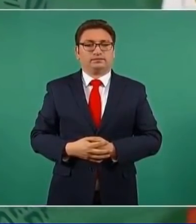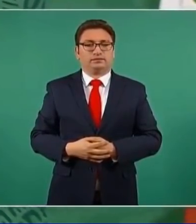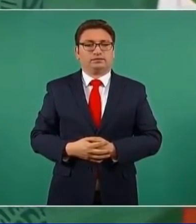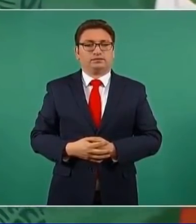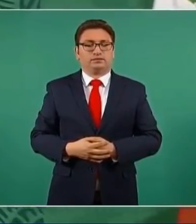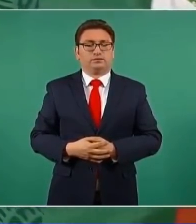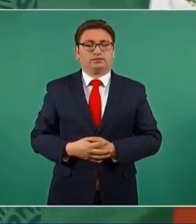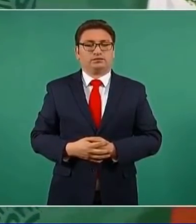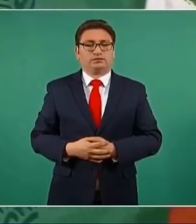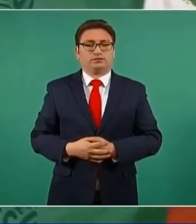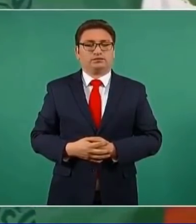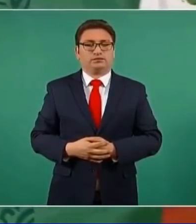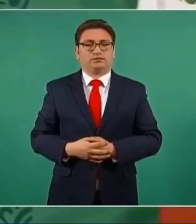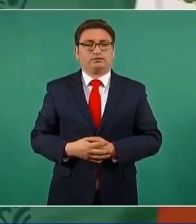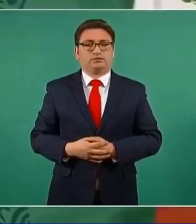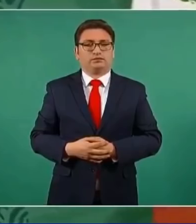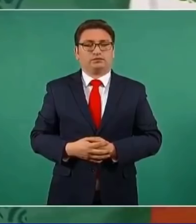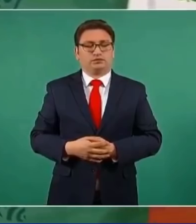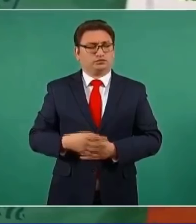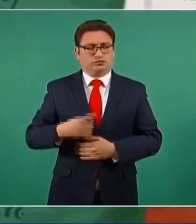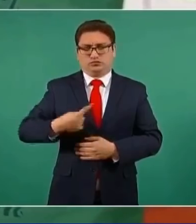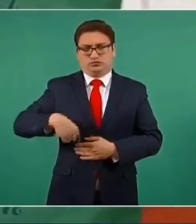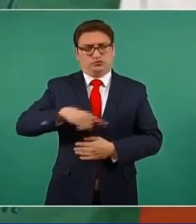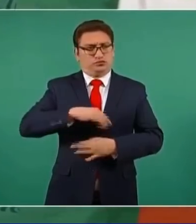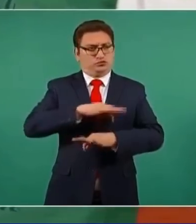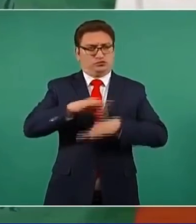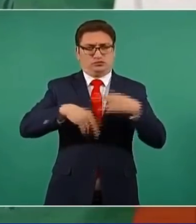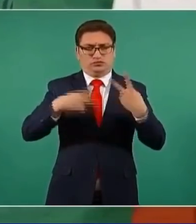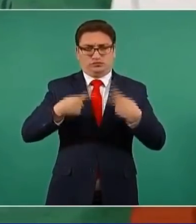Como ciudadanos responsables.